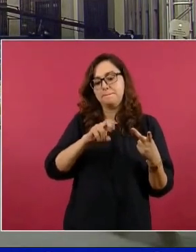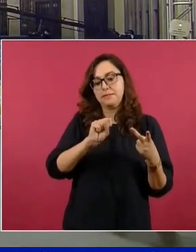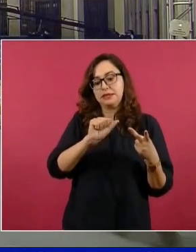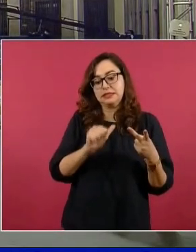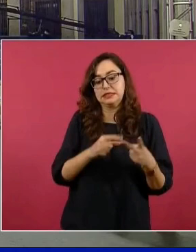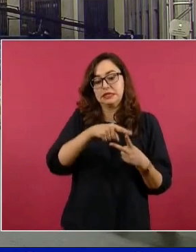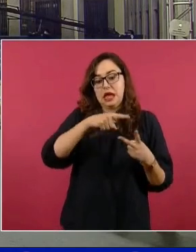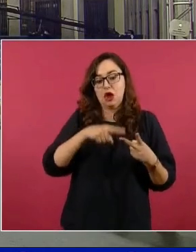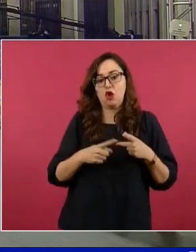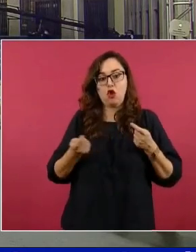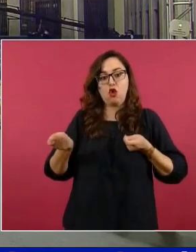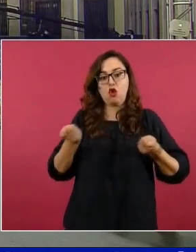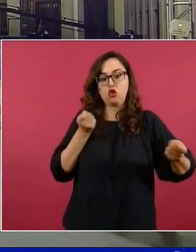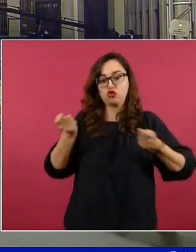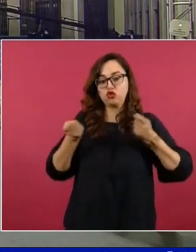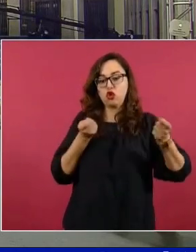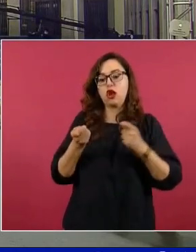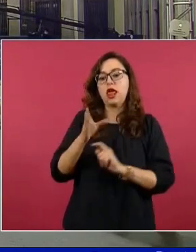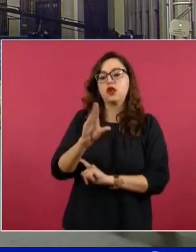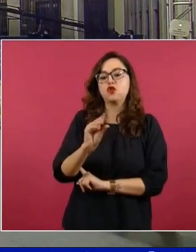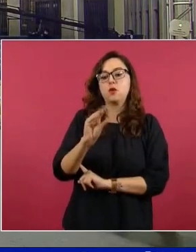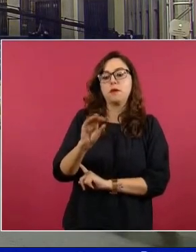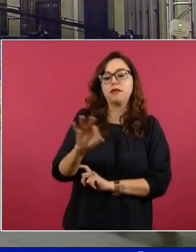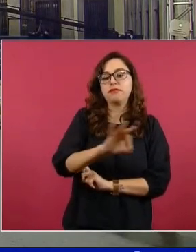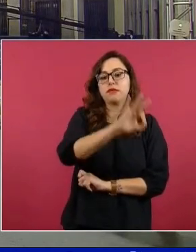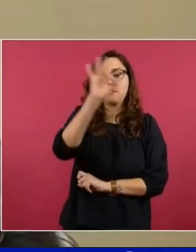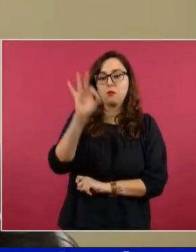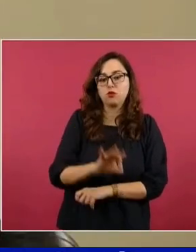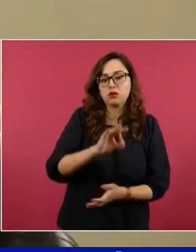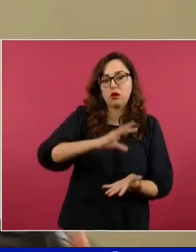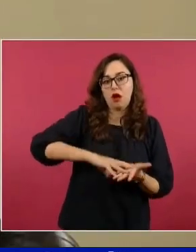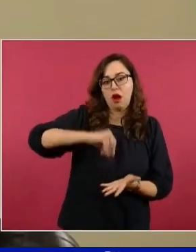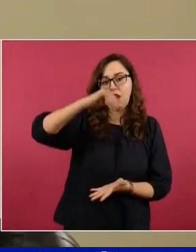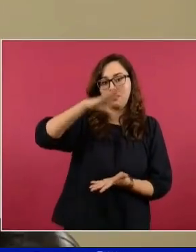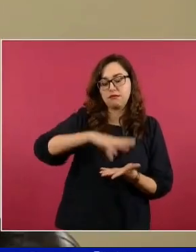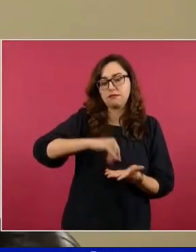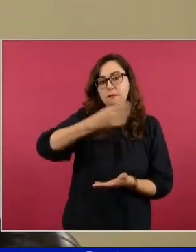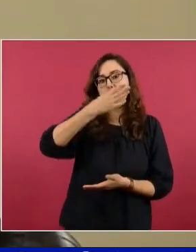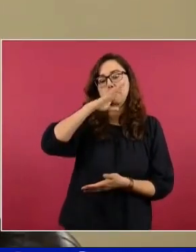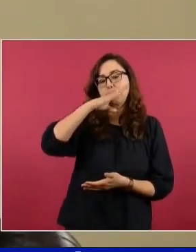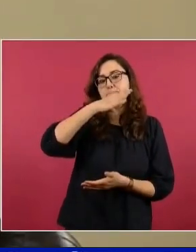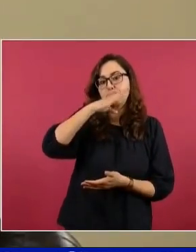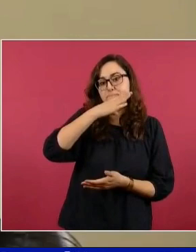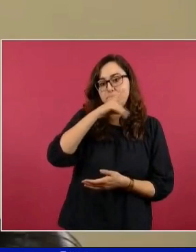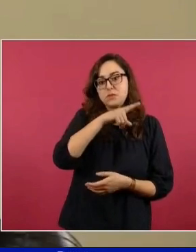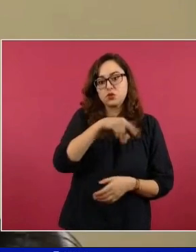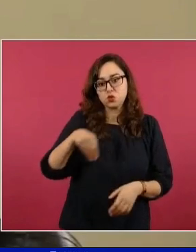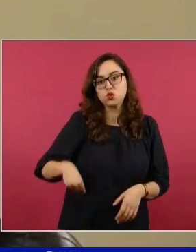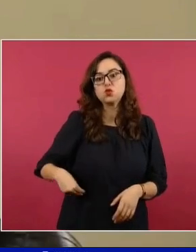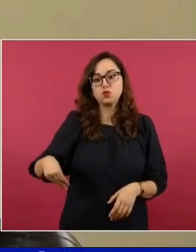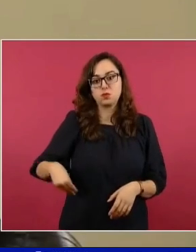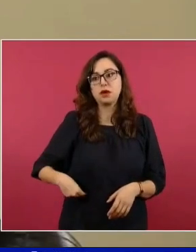de todo el mercado de la harina de maíz y son los culpables de esto.